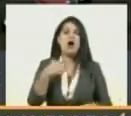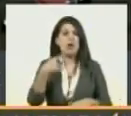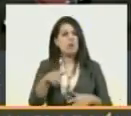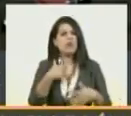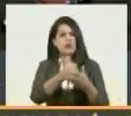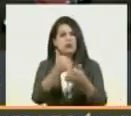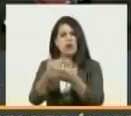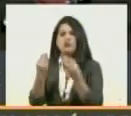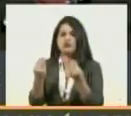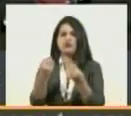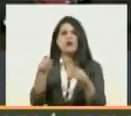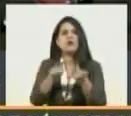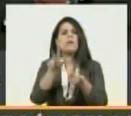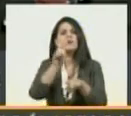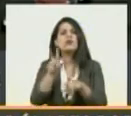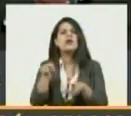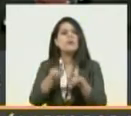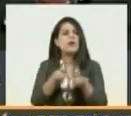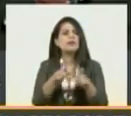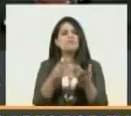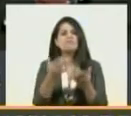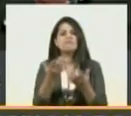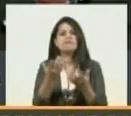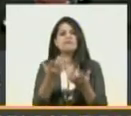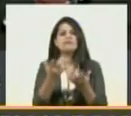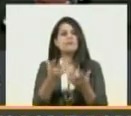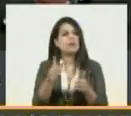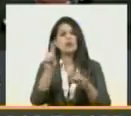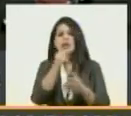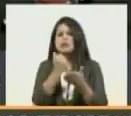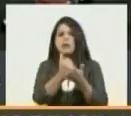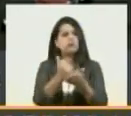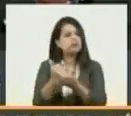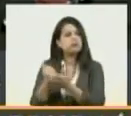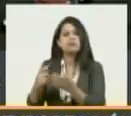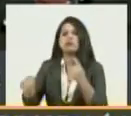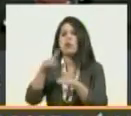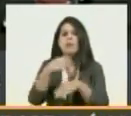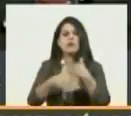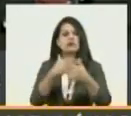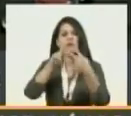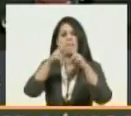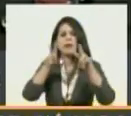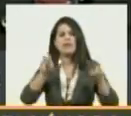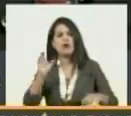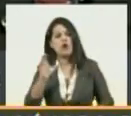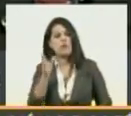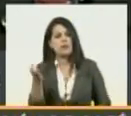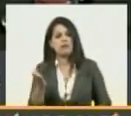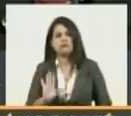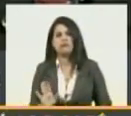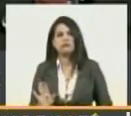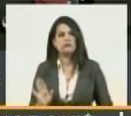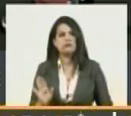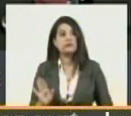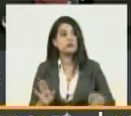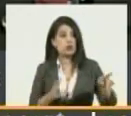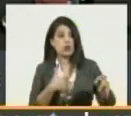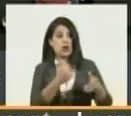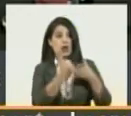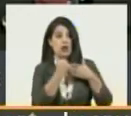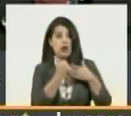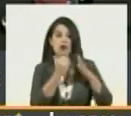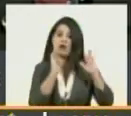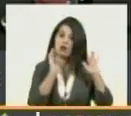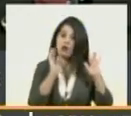como lo hizo Venezuela y lo está haciendo Venezuela desinteresadamente en el proceso de paz en Colombia. Si de verdad quieren